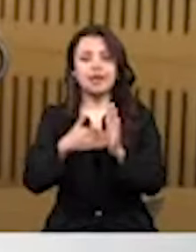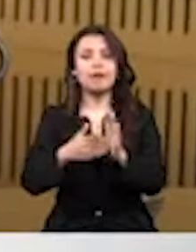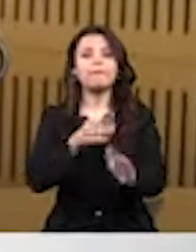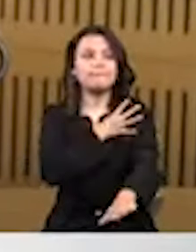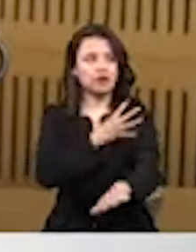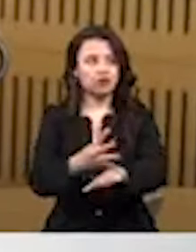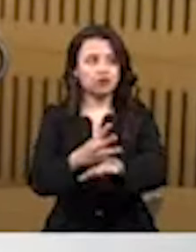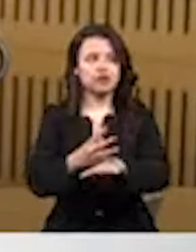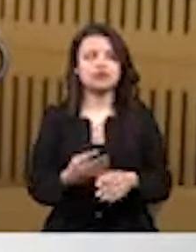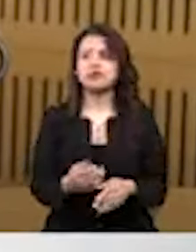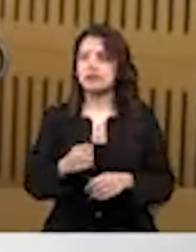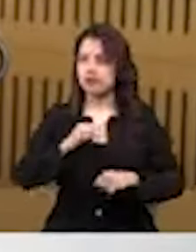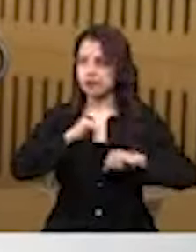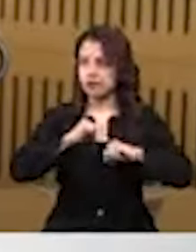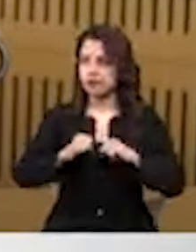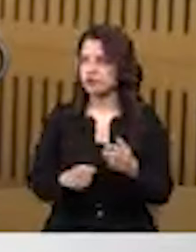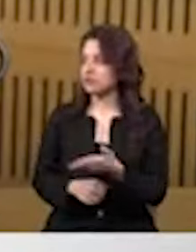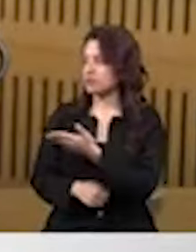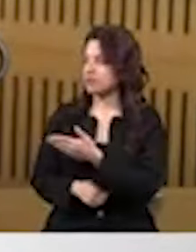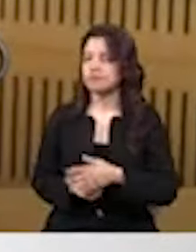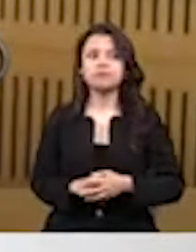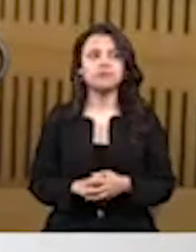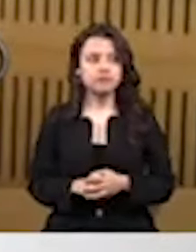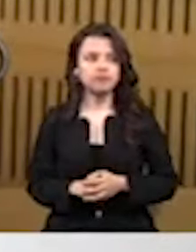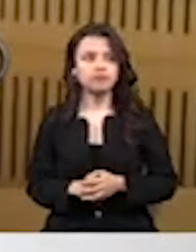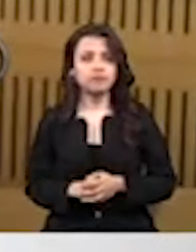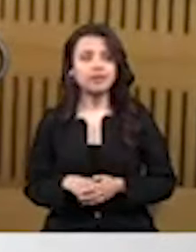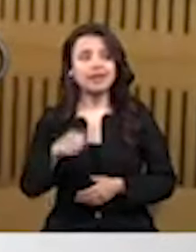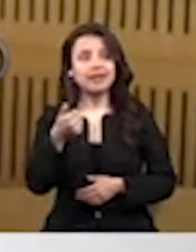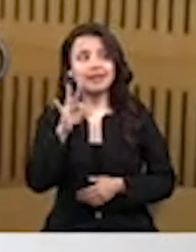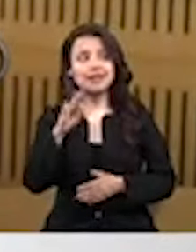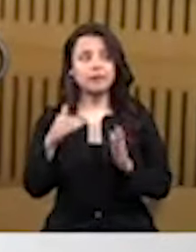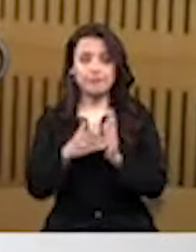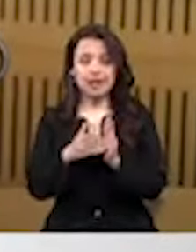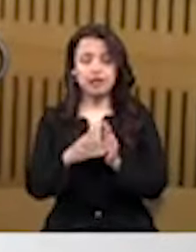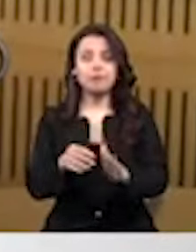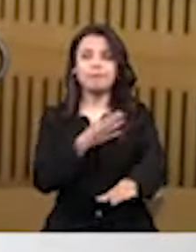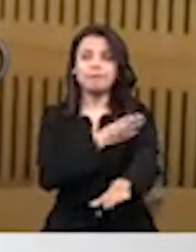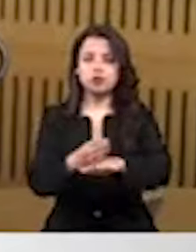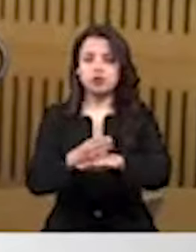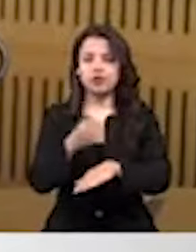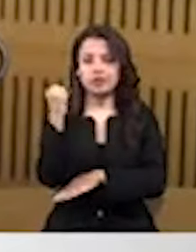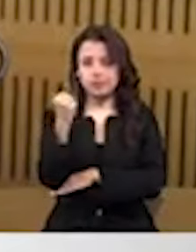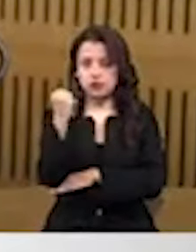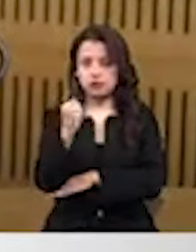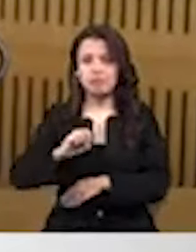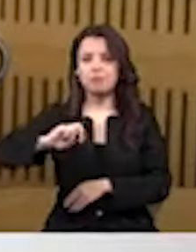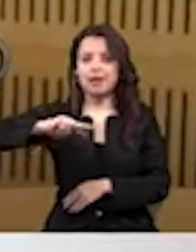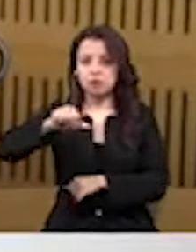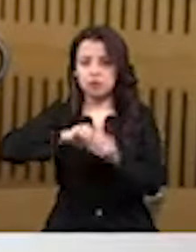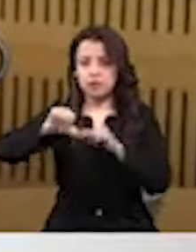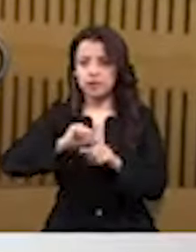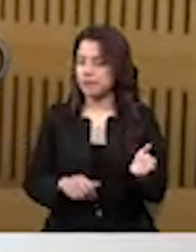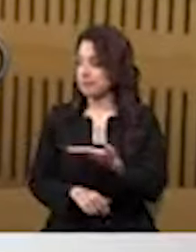28.536 millones de pesos y para la segunda vuelta de 13.347 millones de pesos. Pues